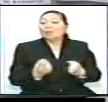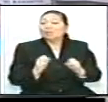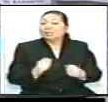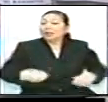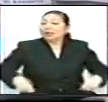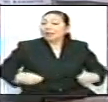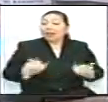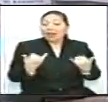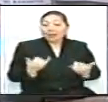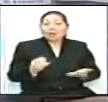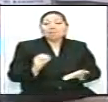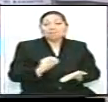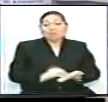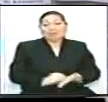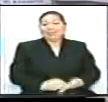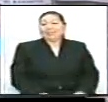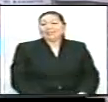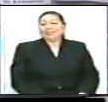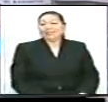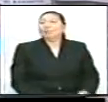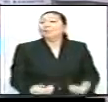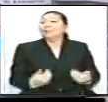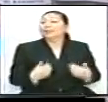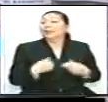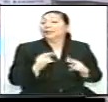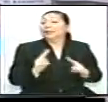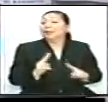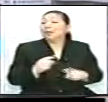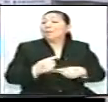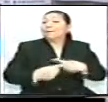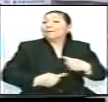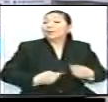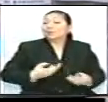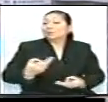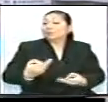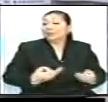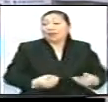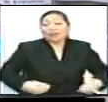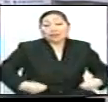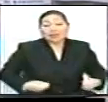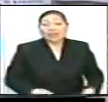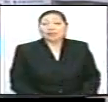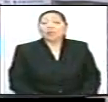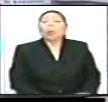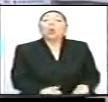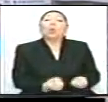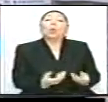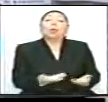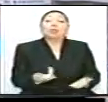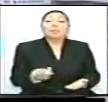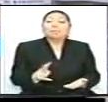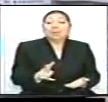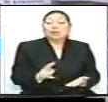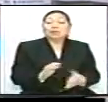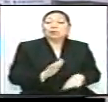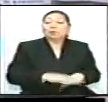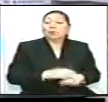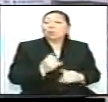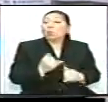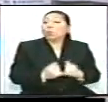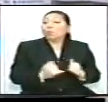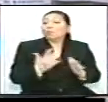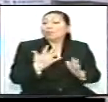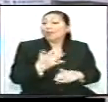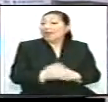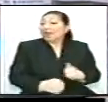seguimos gastando esto y mucho más. Vamos a tener que observar en el próximo presupuesto los gastos corrientes, a cuánto se han inflado, y sobre todo en los últimos 10